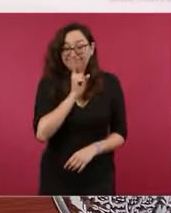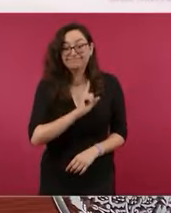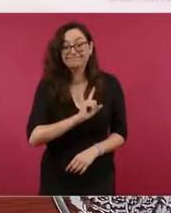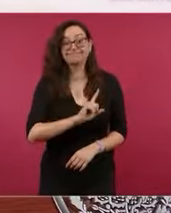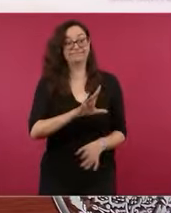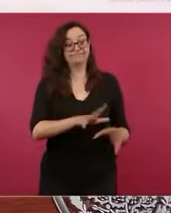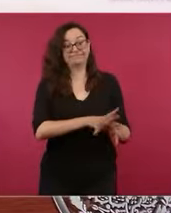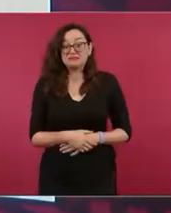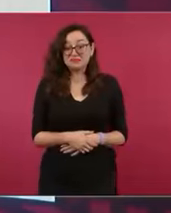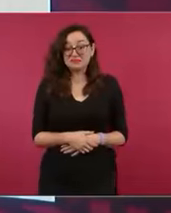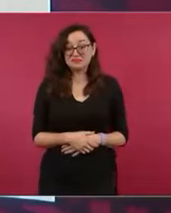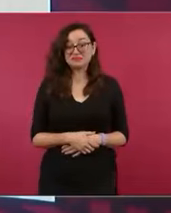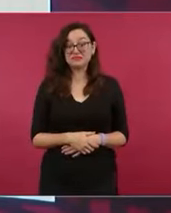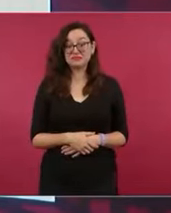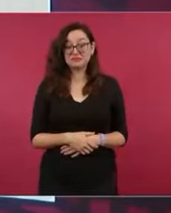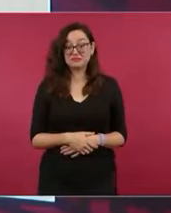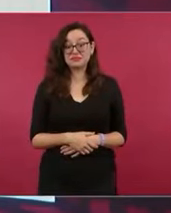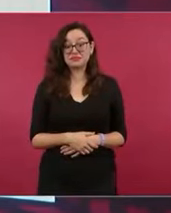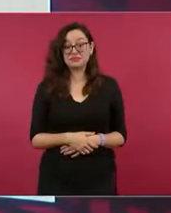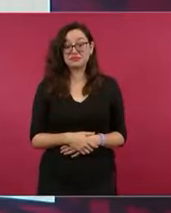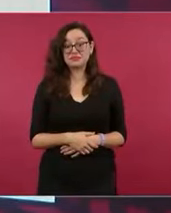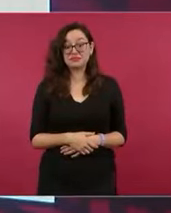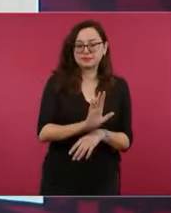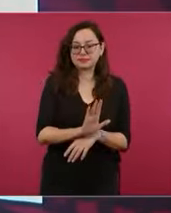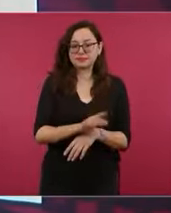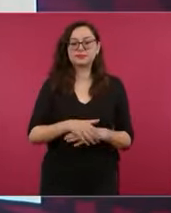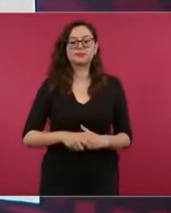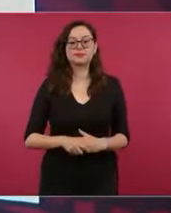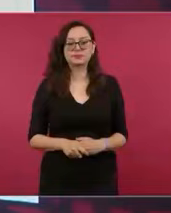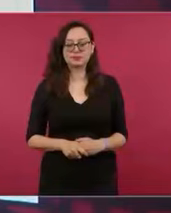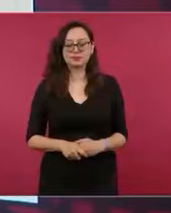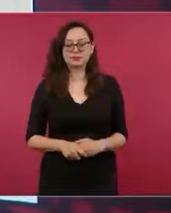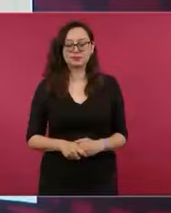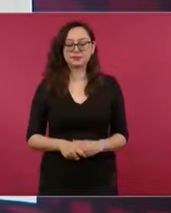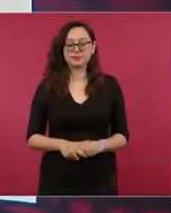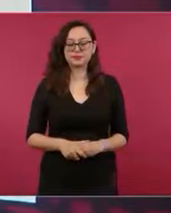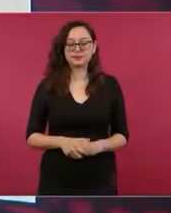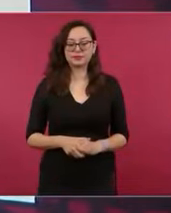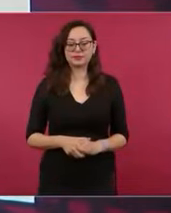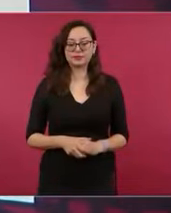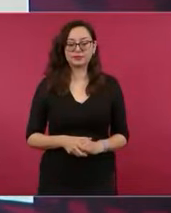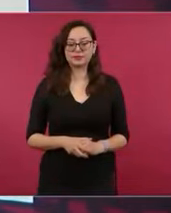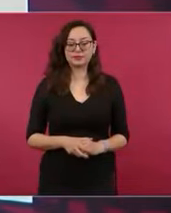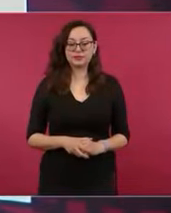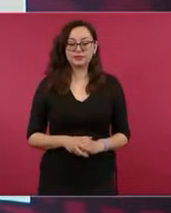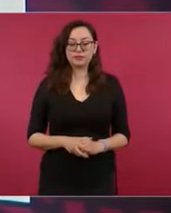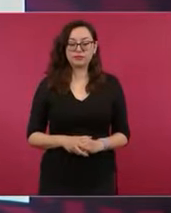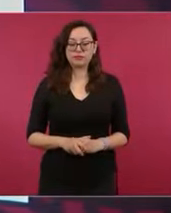en potencia, porque tengo que cuidar mis palabras. Pero ¿cómo se le llama a